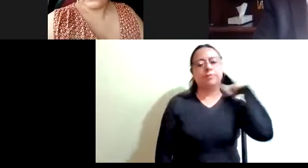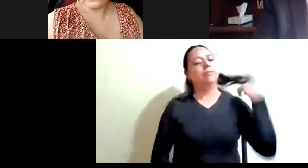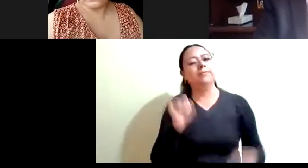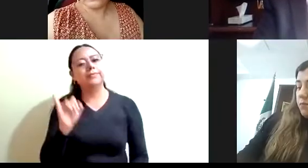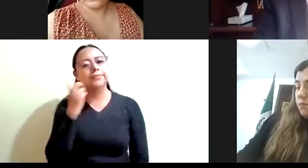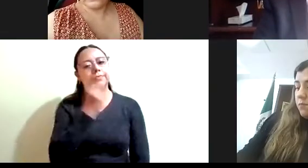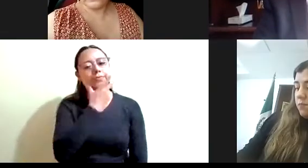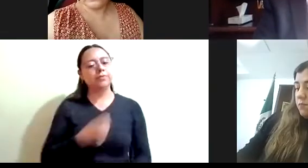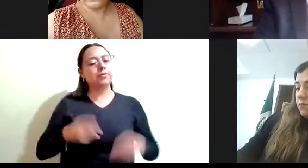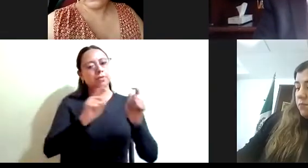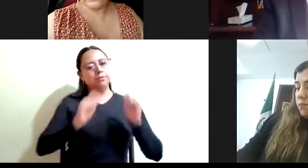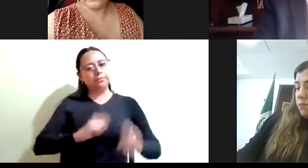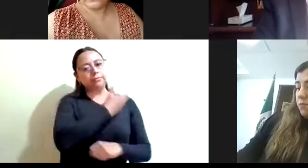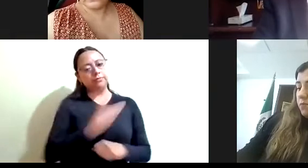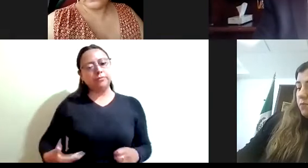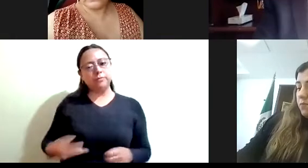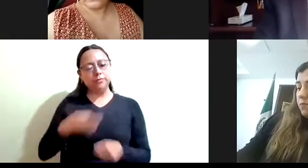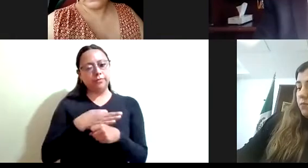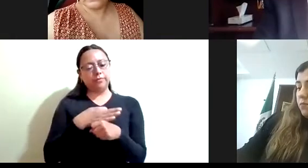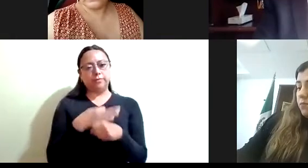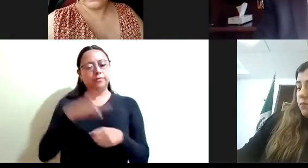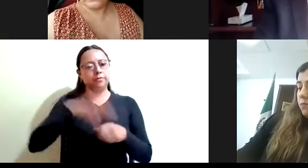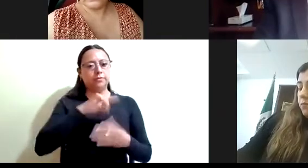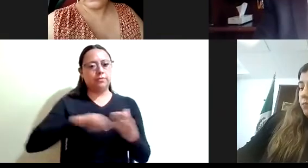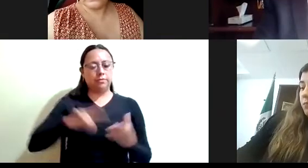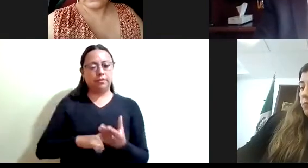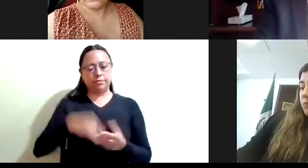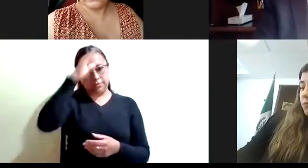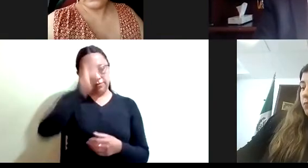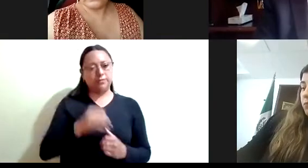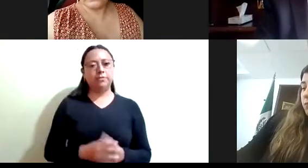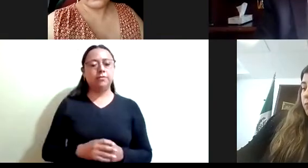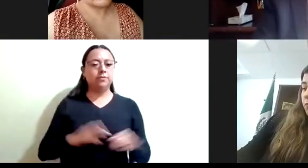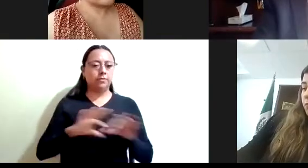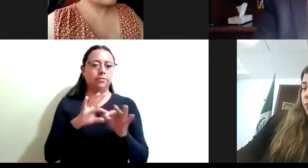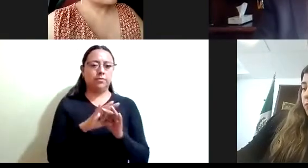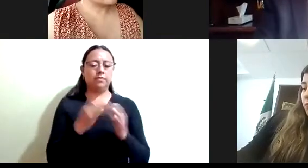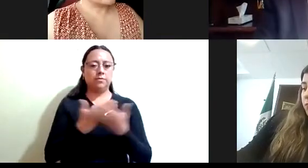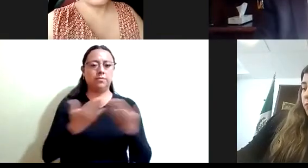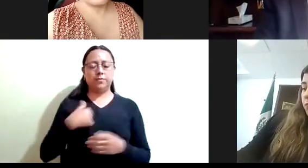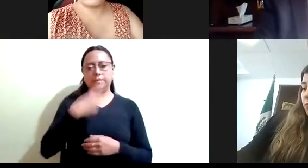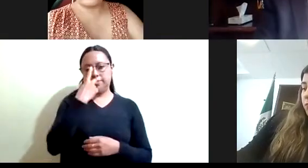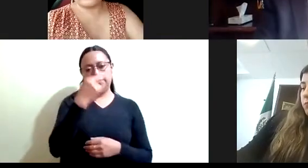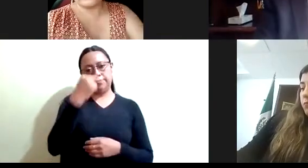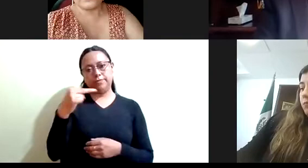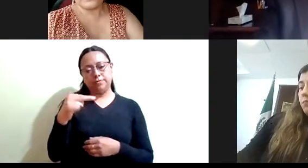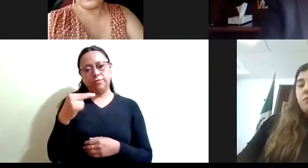diputado. Por instrucciones de la presidencia se somete a votación el acuerdo en sus términos, por lo que procederá a mencionar su nombre y solicito amablemente indiquen el